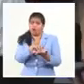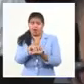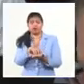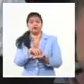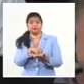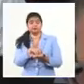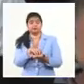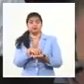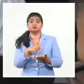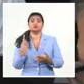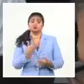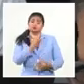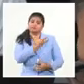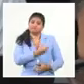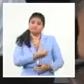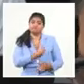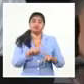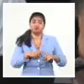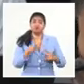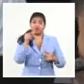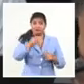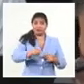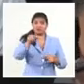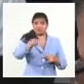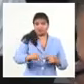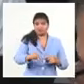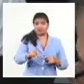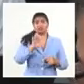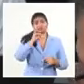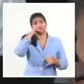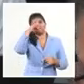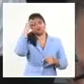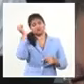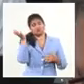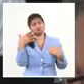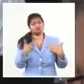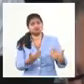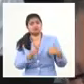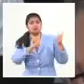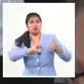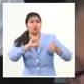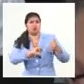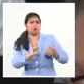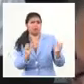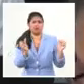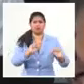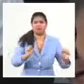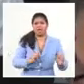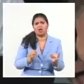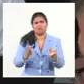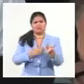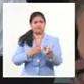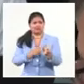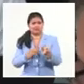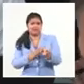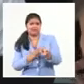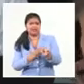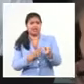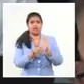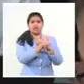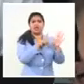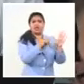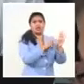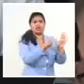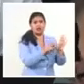ciudadana. Y lamentablemente hay personas que con un comportamiento vandálico bastante indecente se prestan para